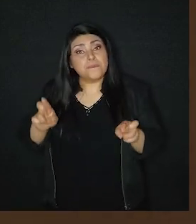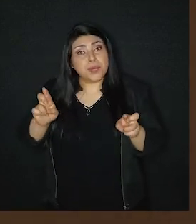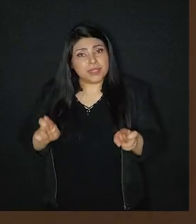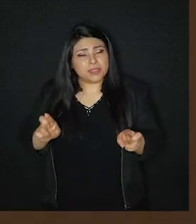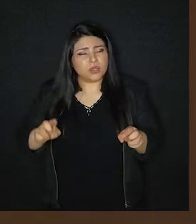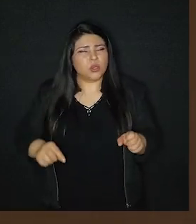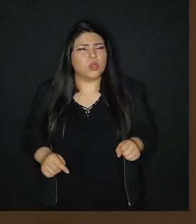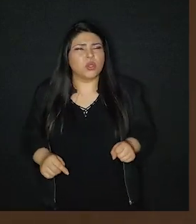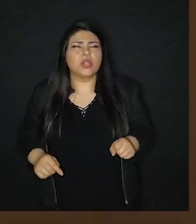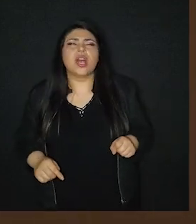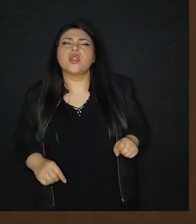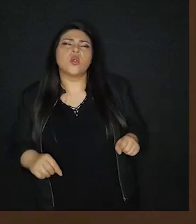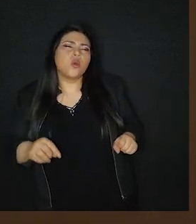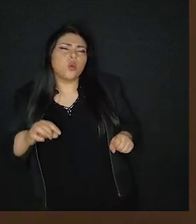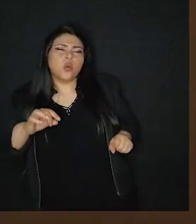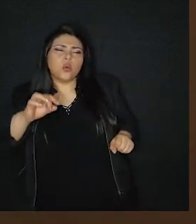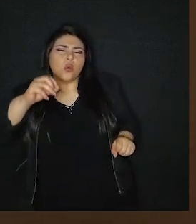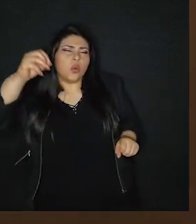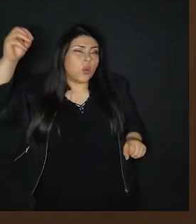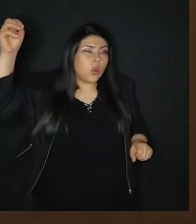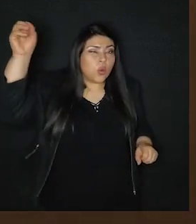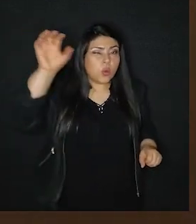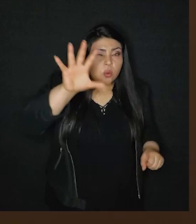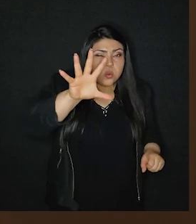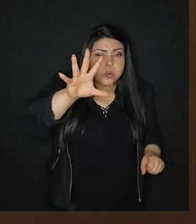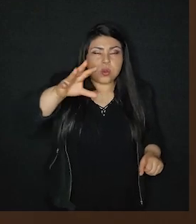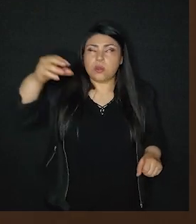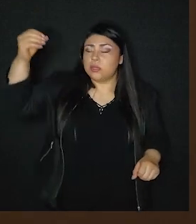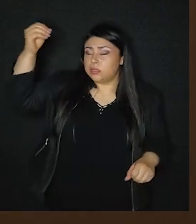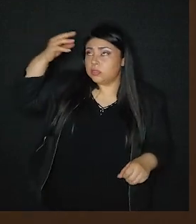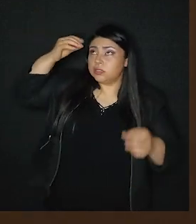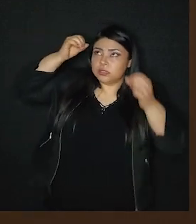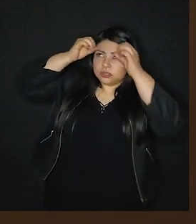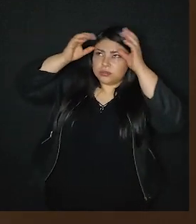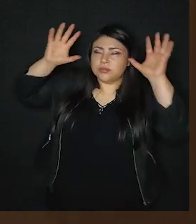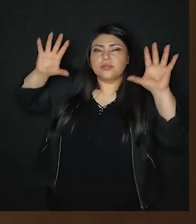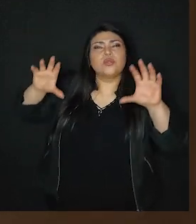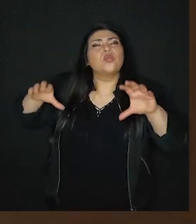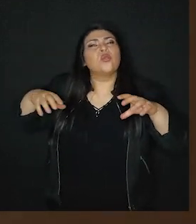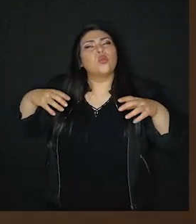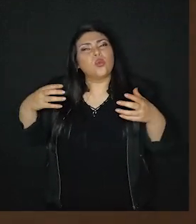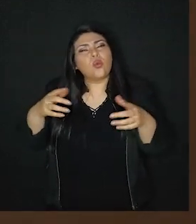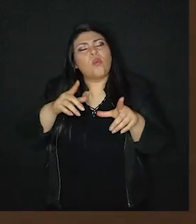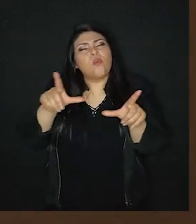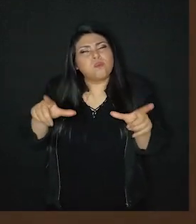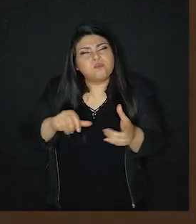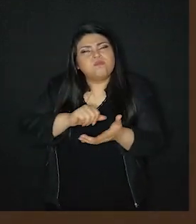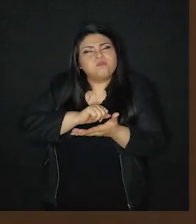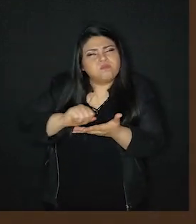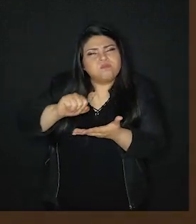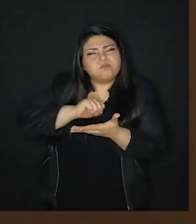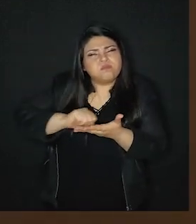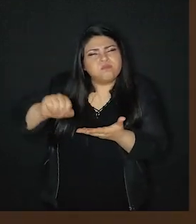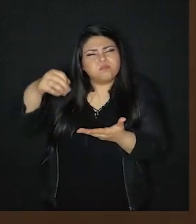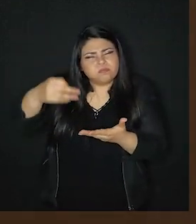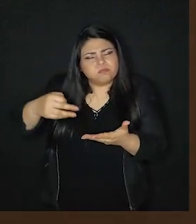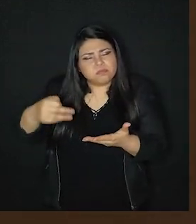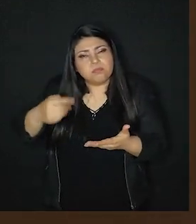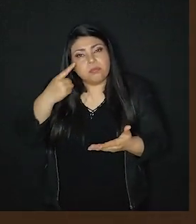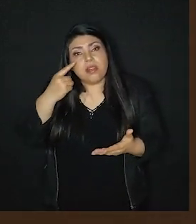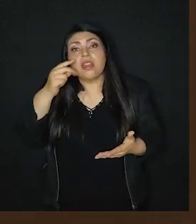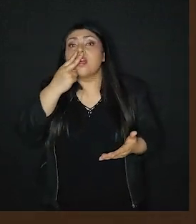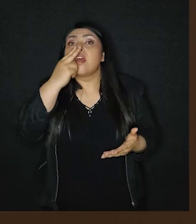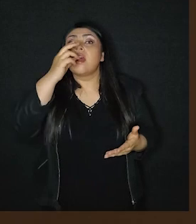pequeño luxaso de cuál es ese lugar santísimo y para eso te quiero leer